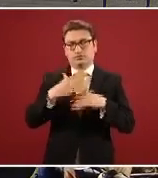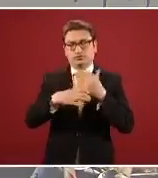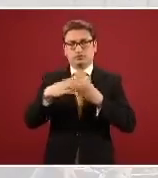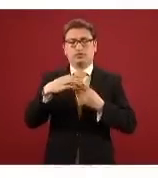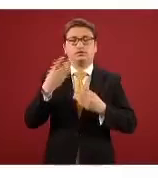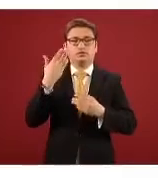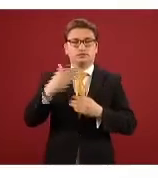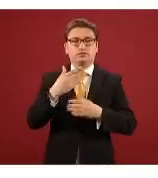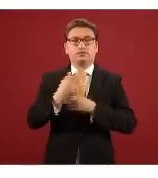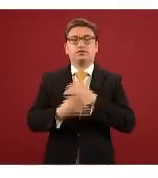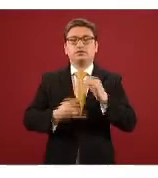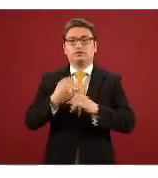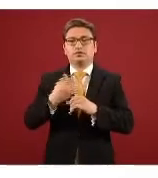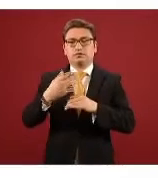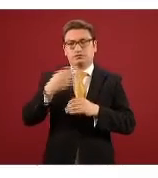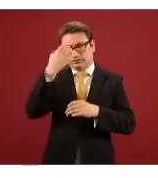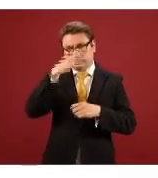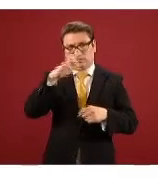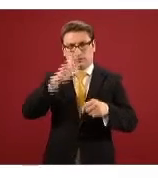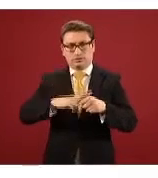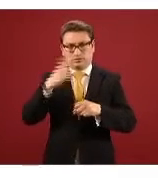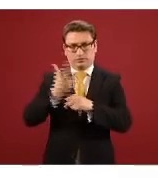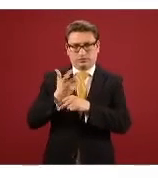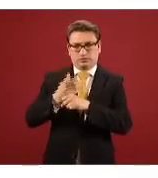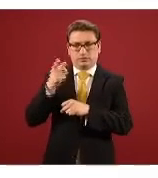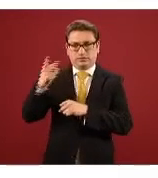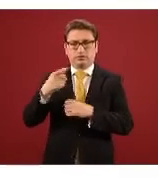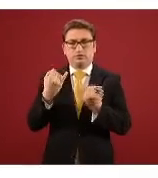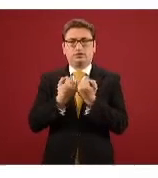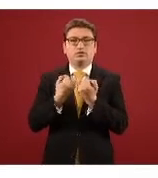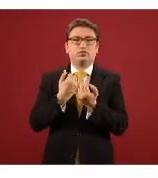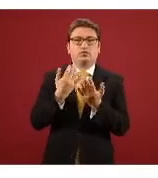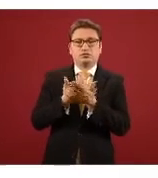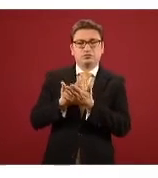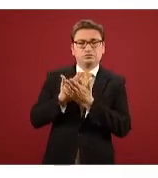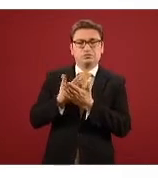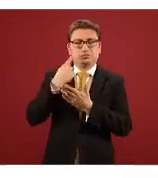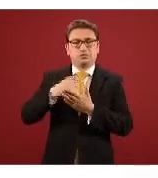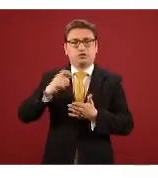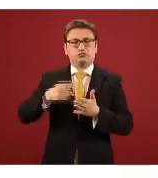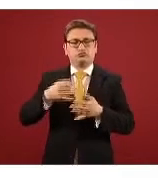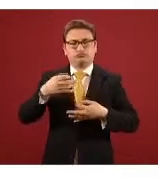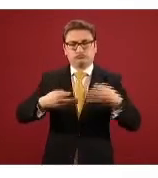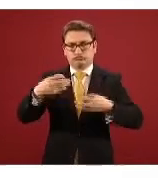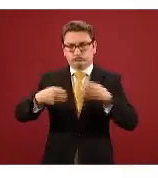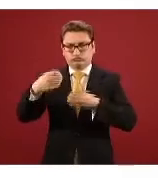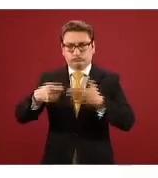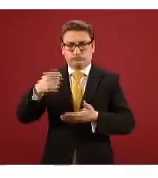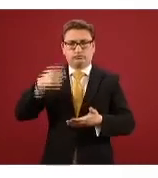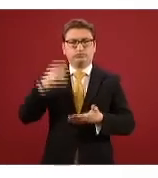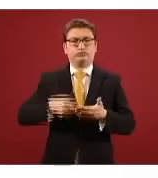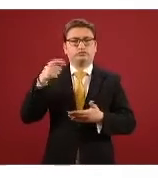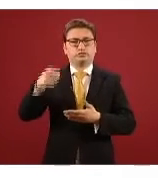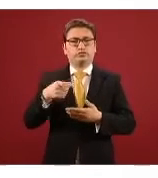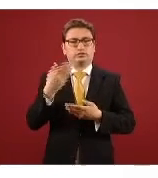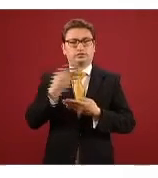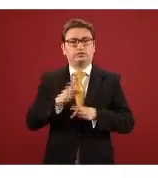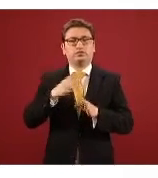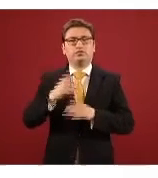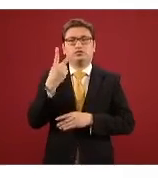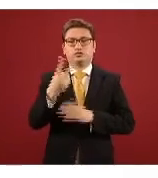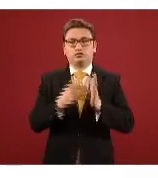Departamento del Tesoro de Estados Unidos, y se está en espera de sentencia, incluyendo una cuenta de $2